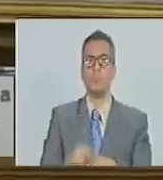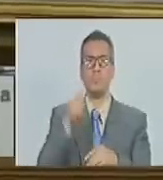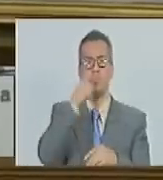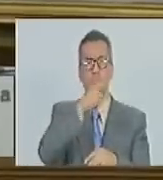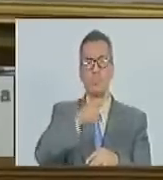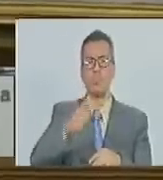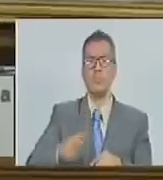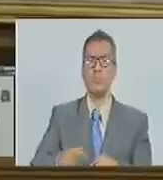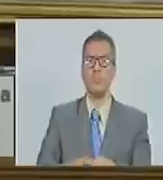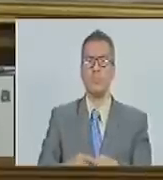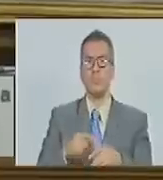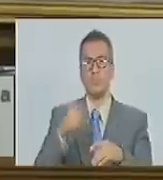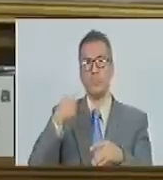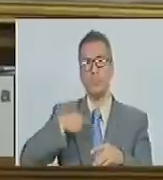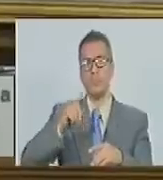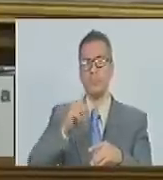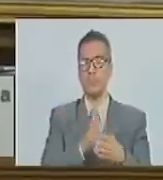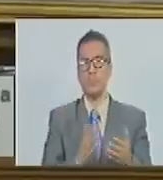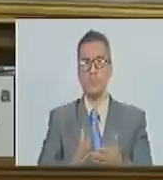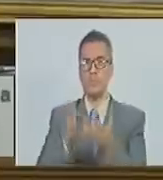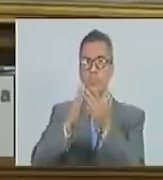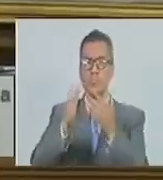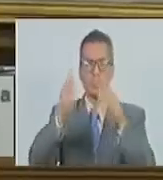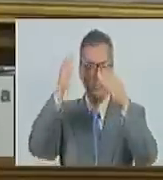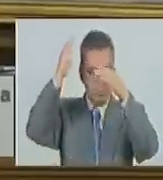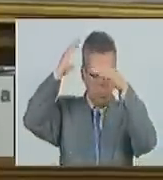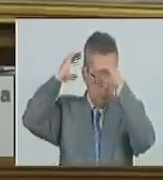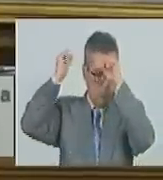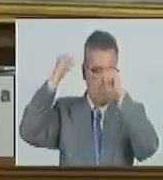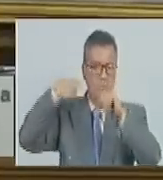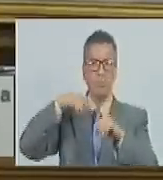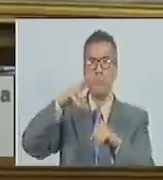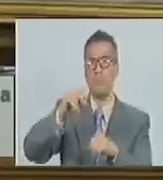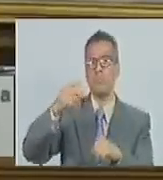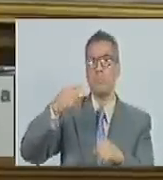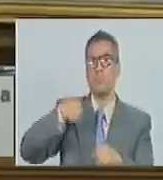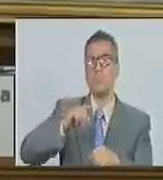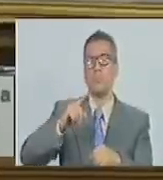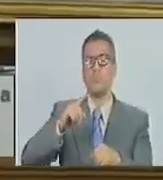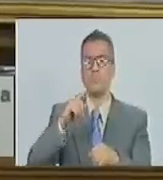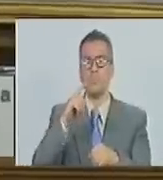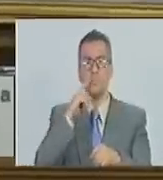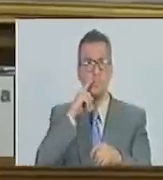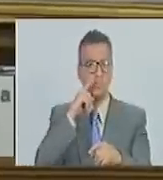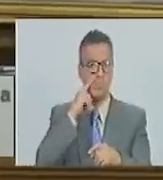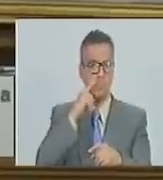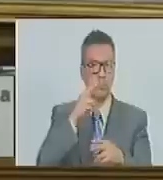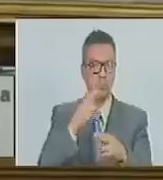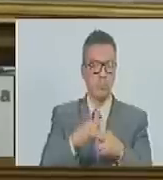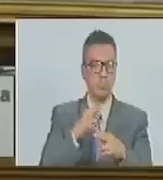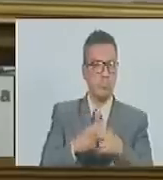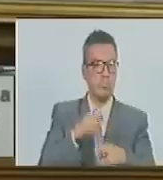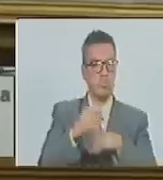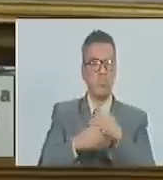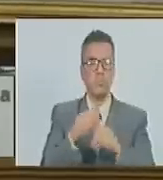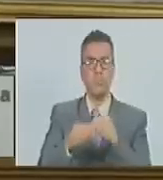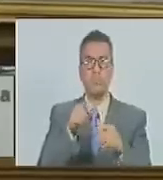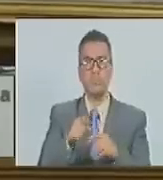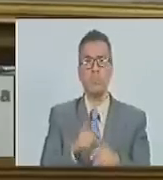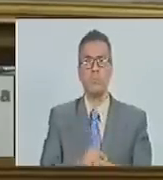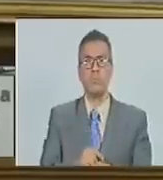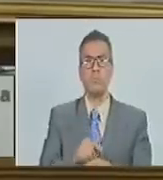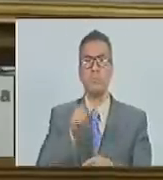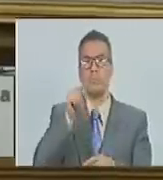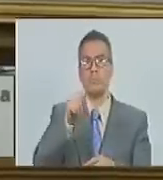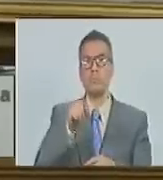pueblos a contar con un servicio diplomático que no sea amenazado con forma de agresión alguna.